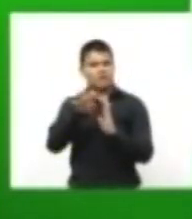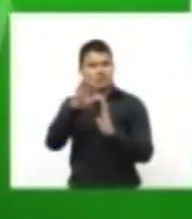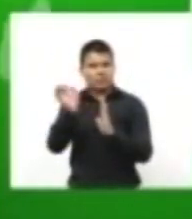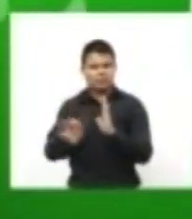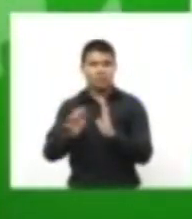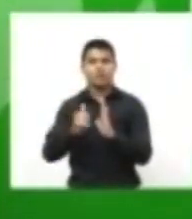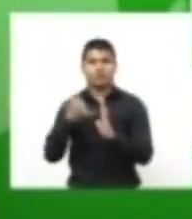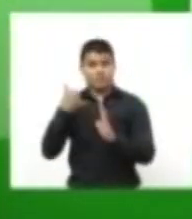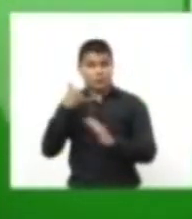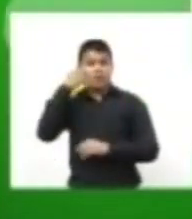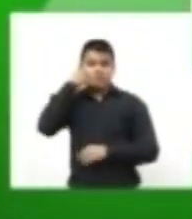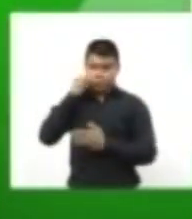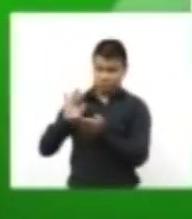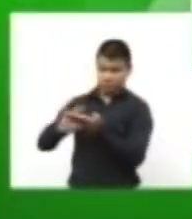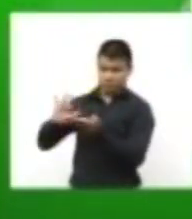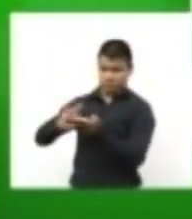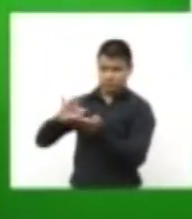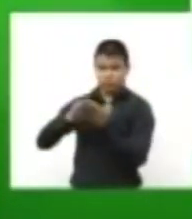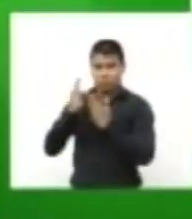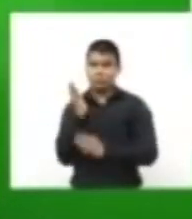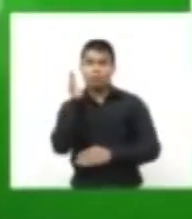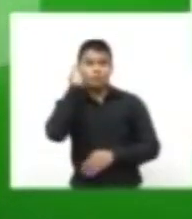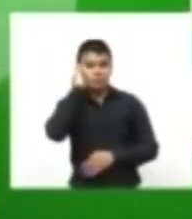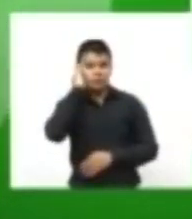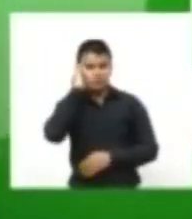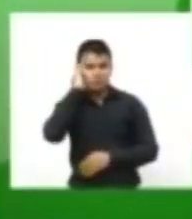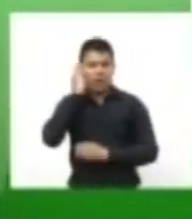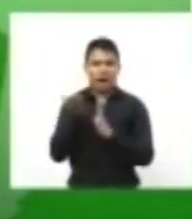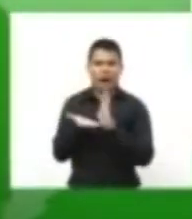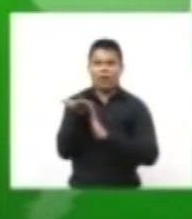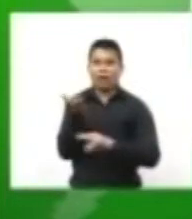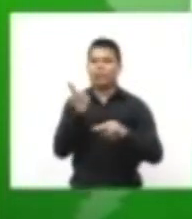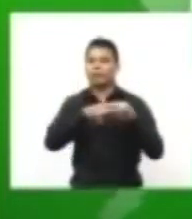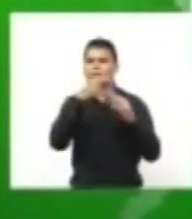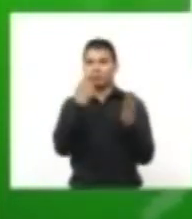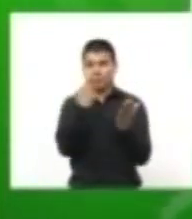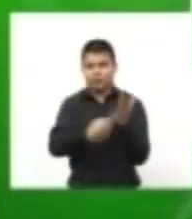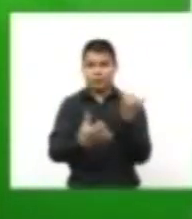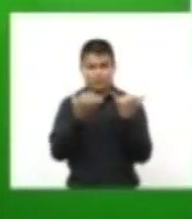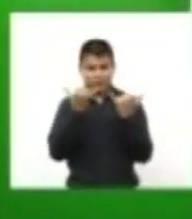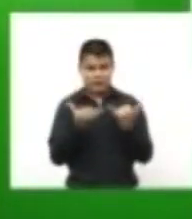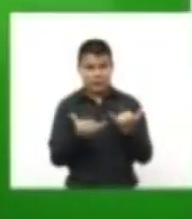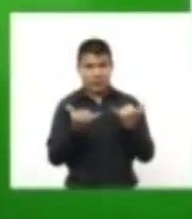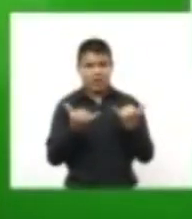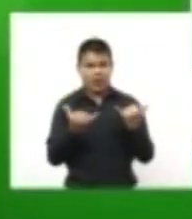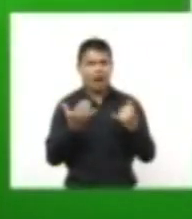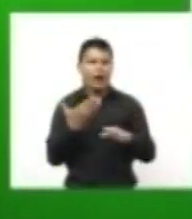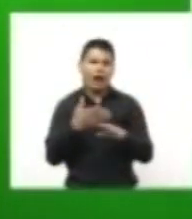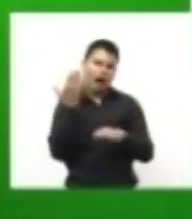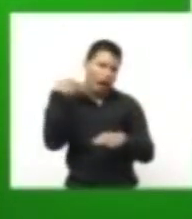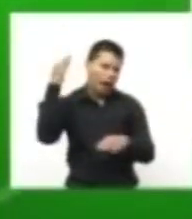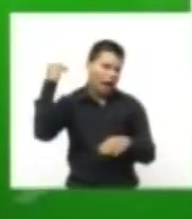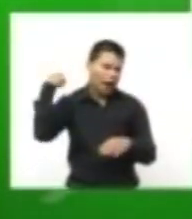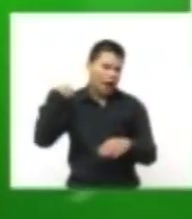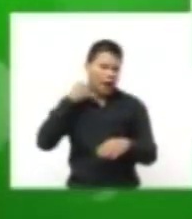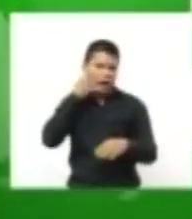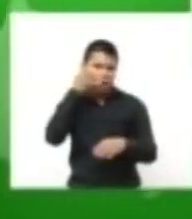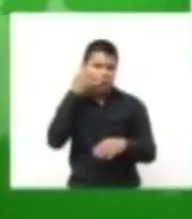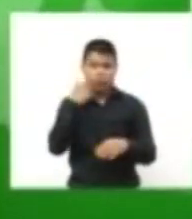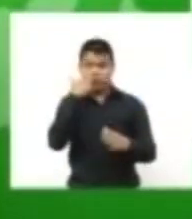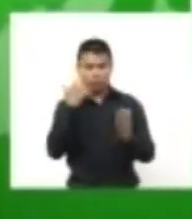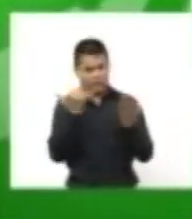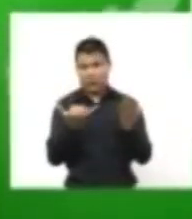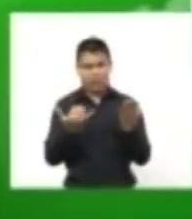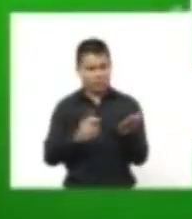es un bien de consumo básico, porque hace años pudo ser un lujo, pero hoy es una necesidad. También les van a aumentar los